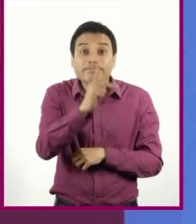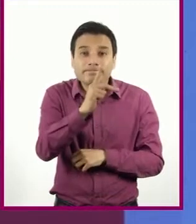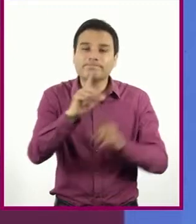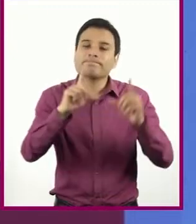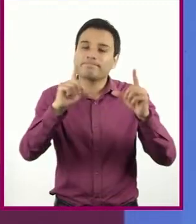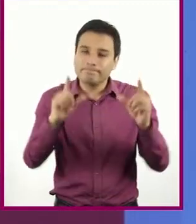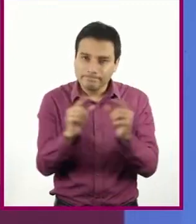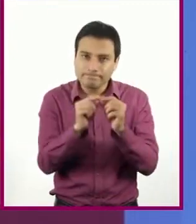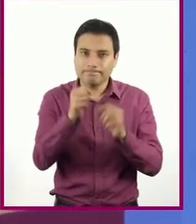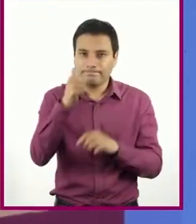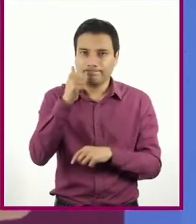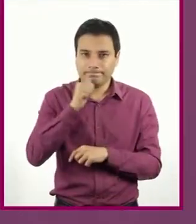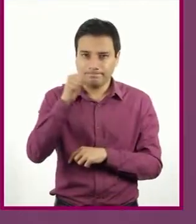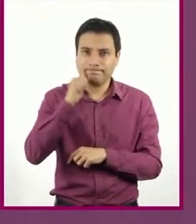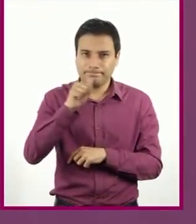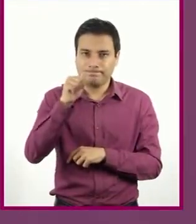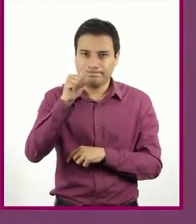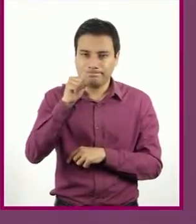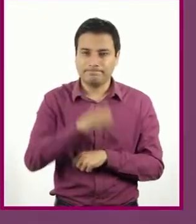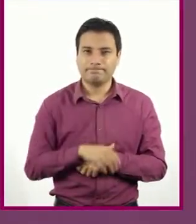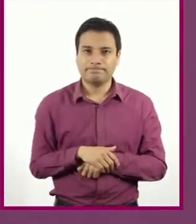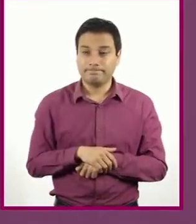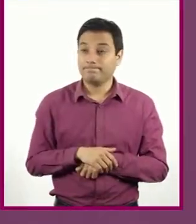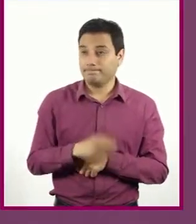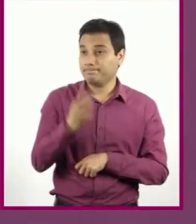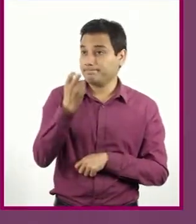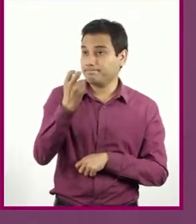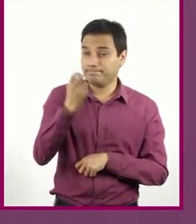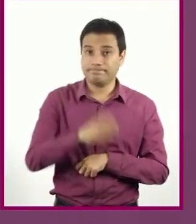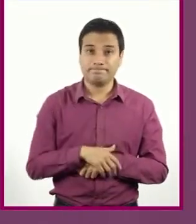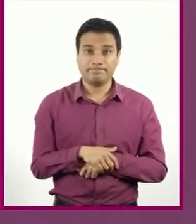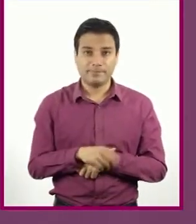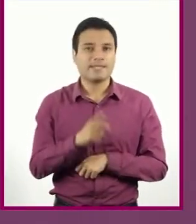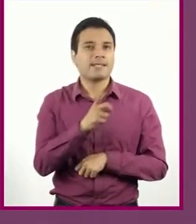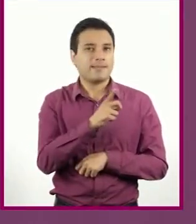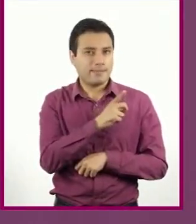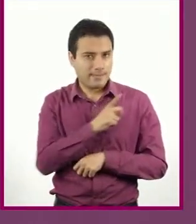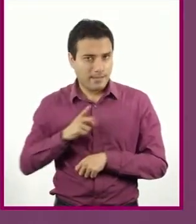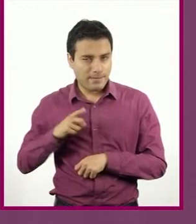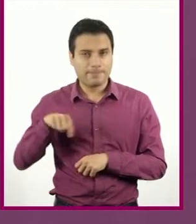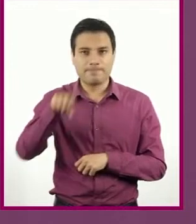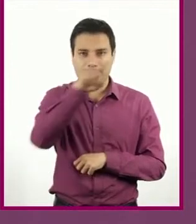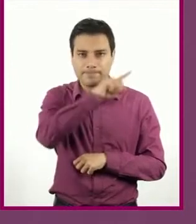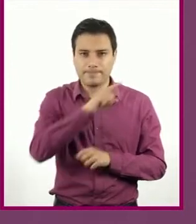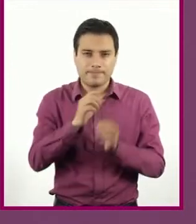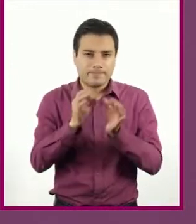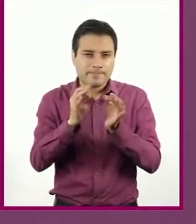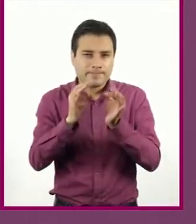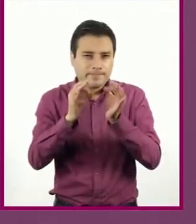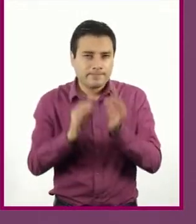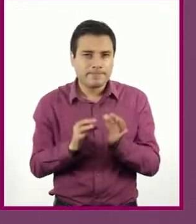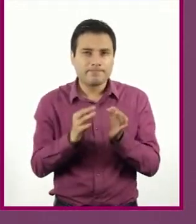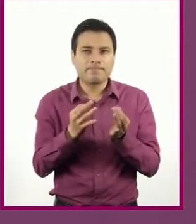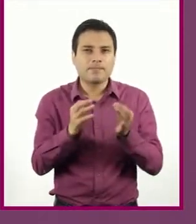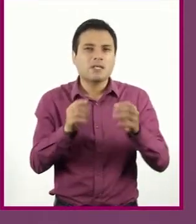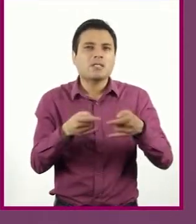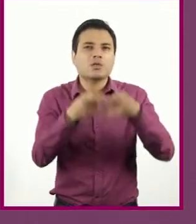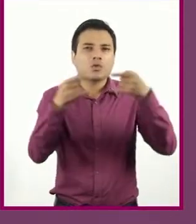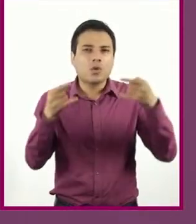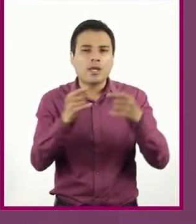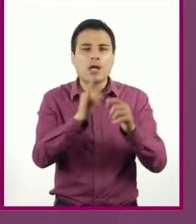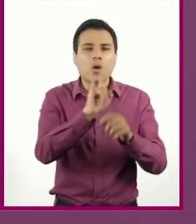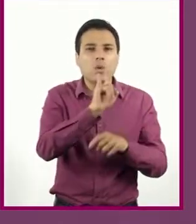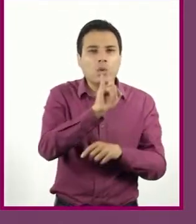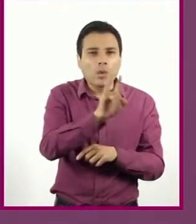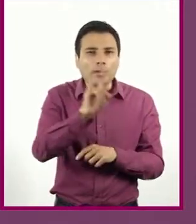decir, concisos. Exactamente. Debemos seleccionar los momentos de acción más significativos y que